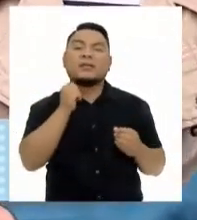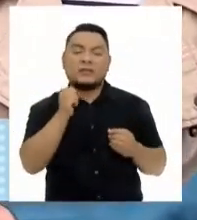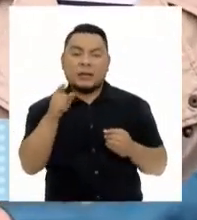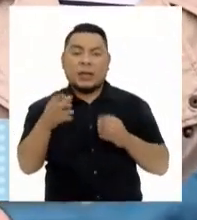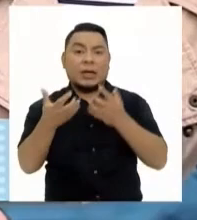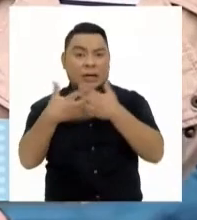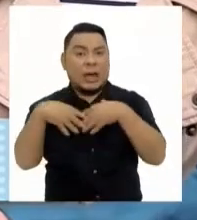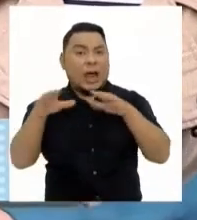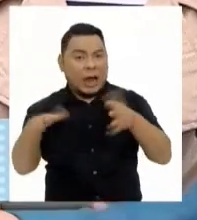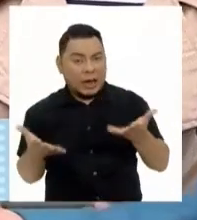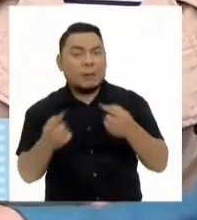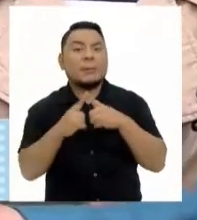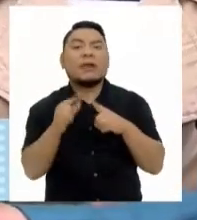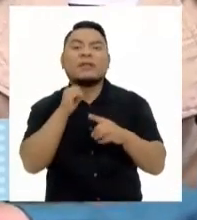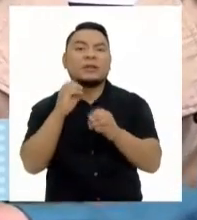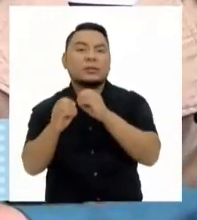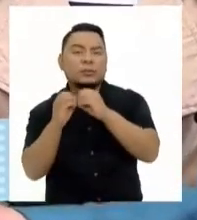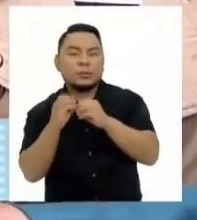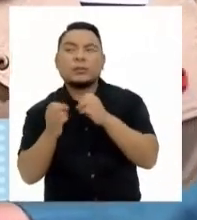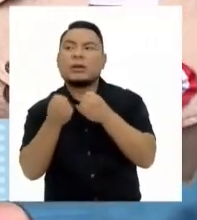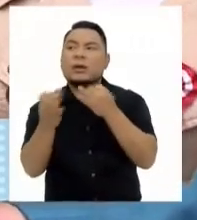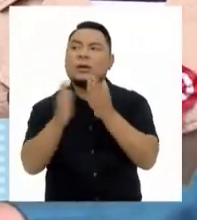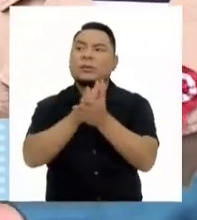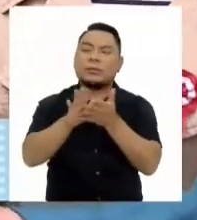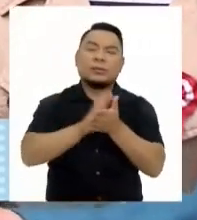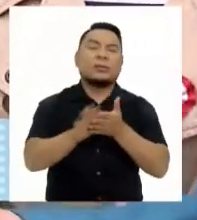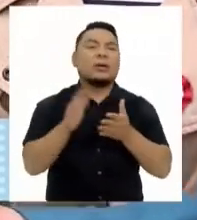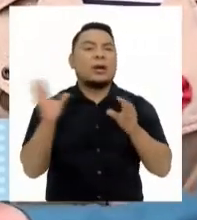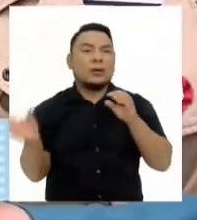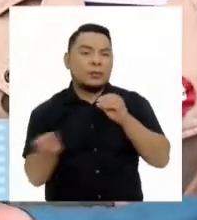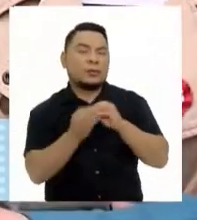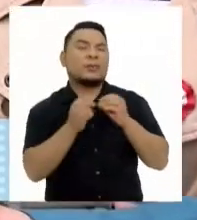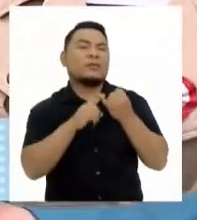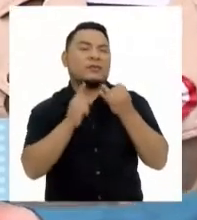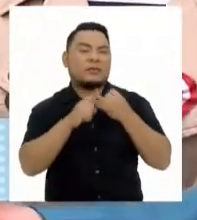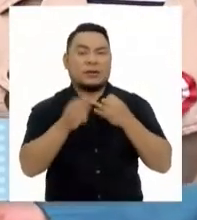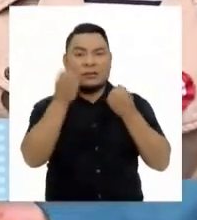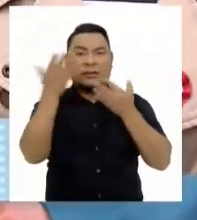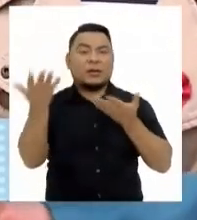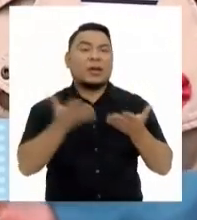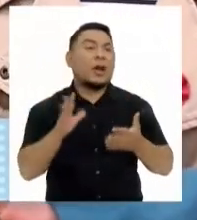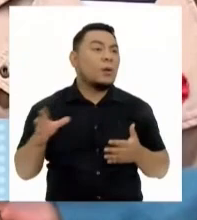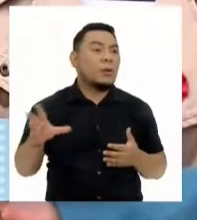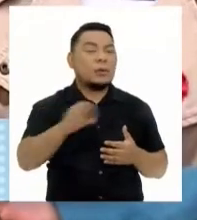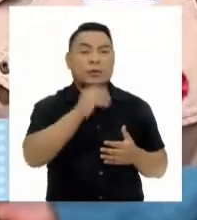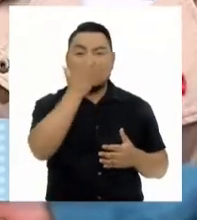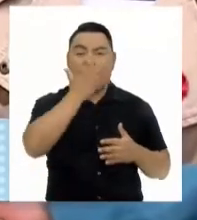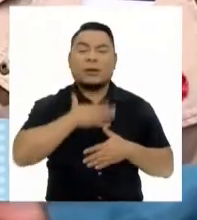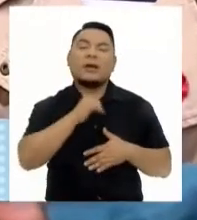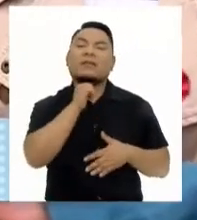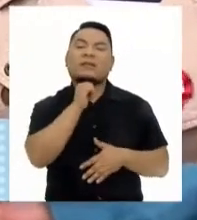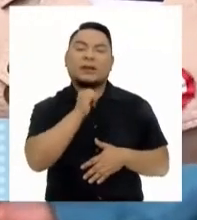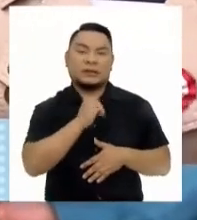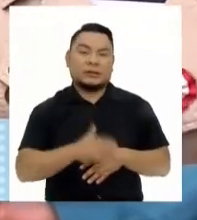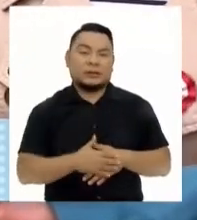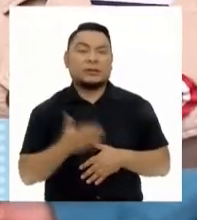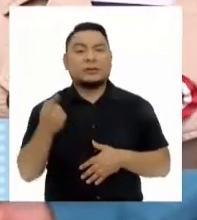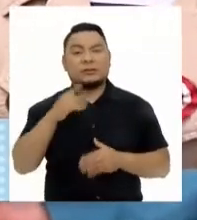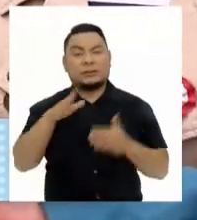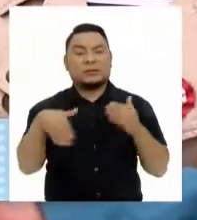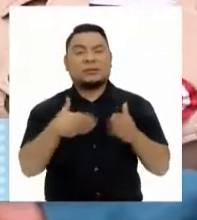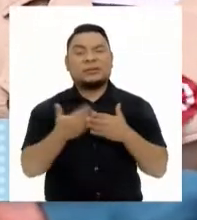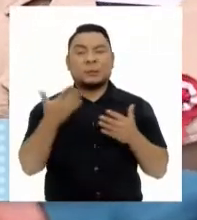mantenimiento. Todavía no tenemos cubierto en todo el país la provisión de oxígeno, si hablamos